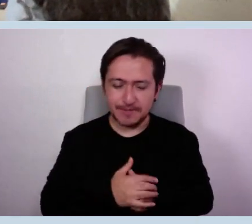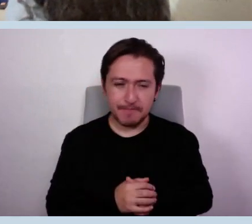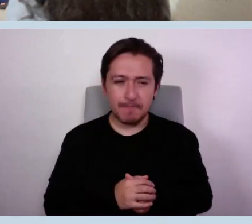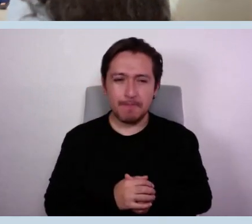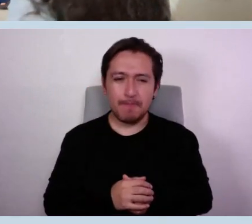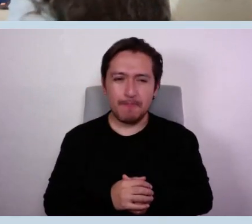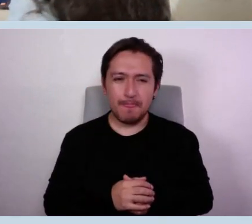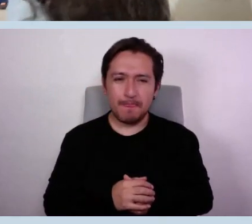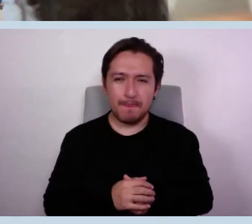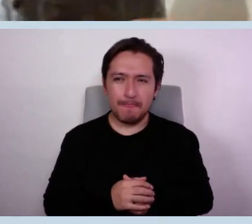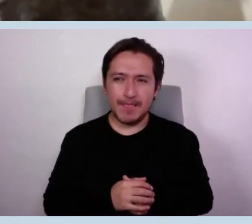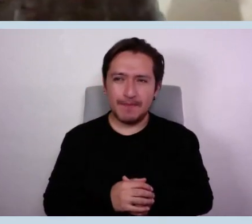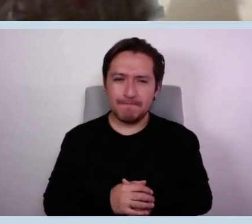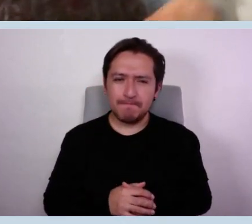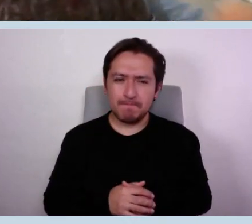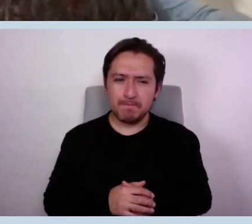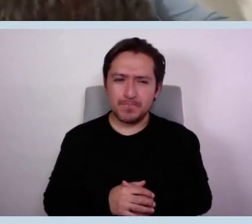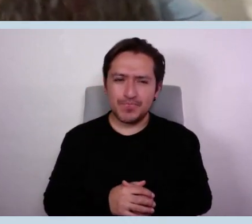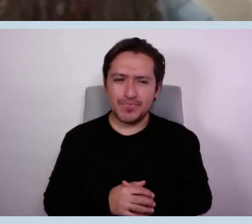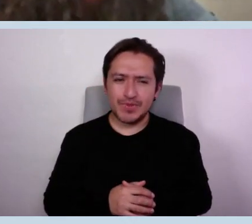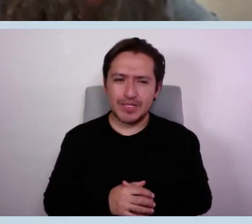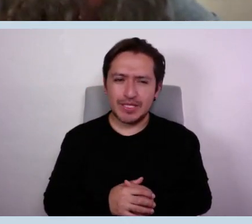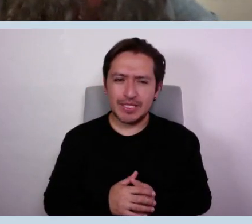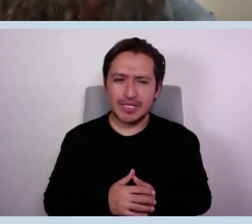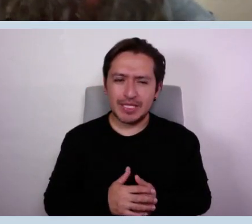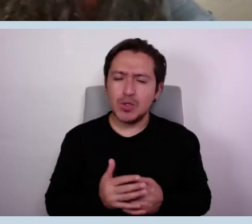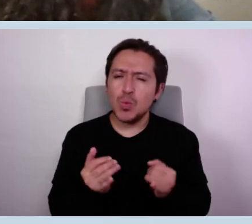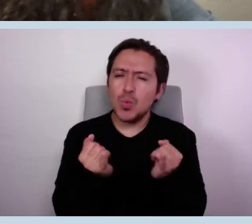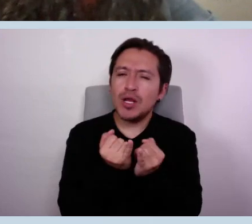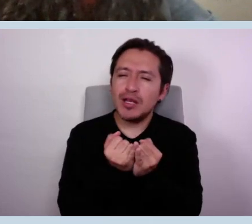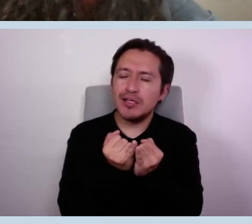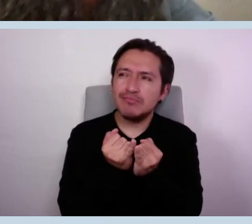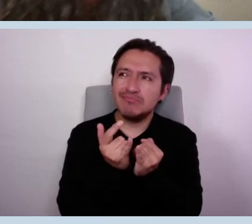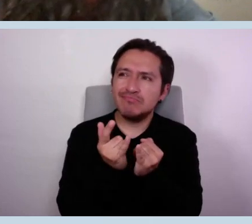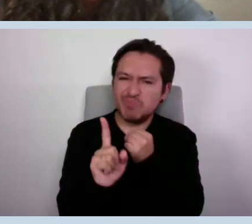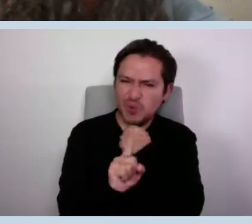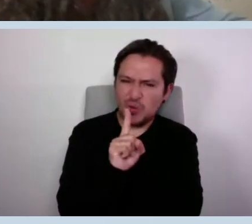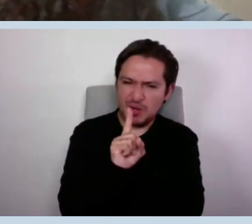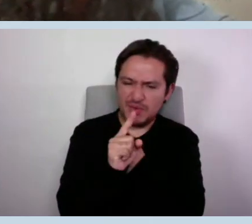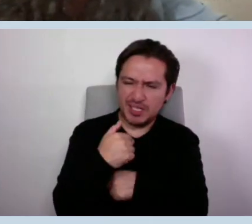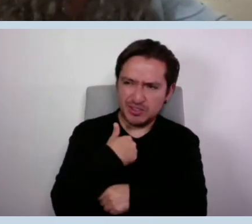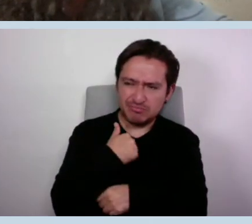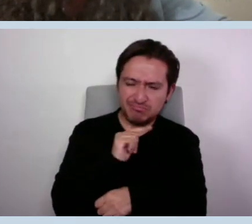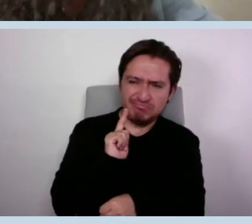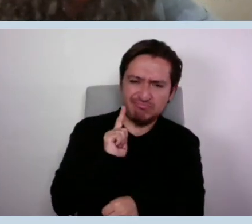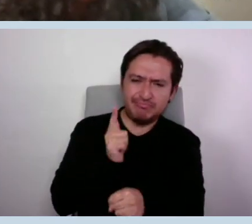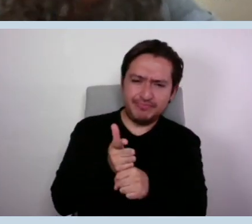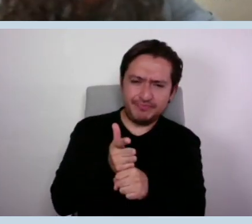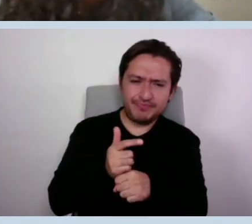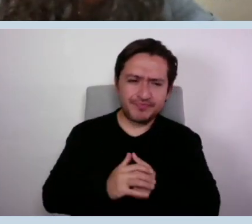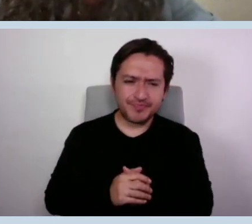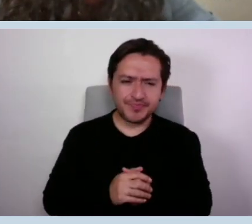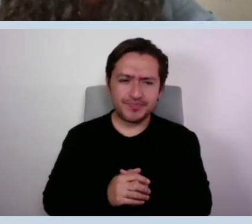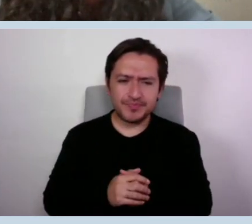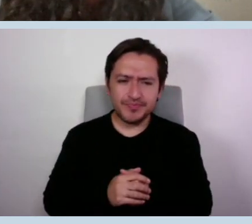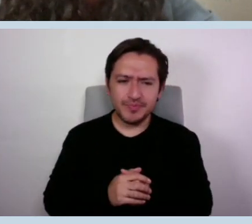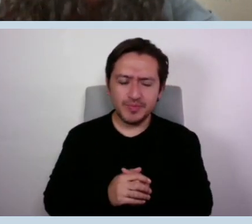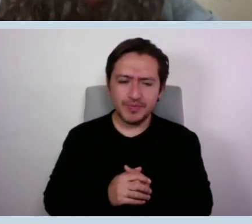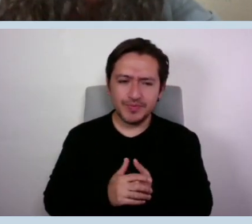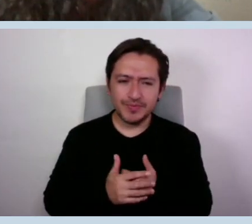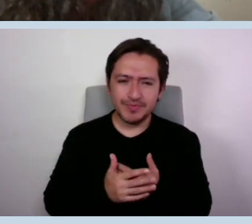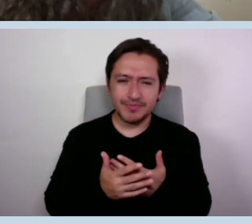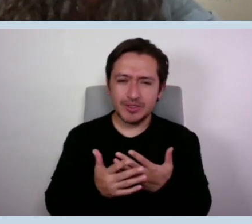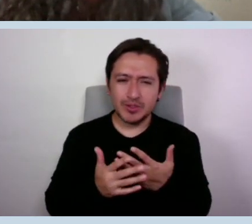también La cosa o el conflicto el problema que yo veo con que los referentes que nos dan en las